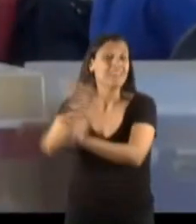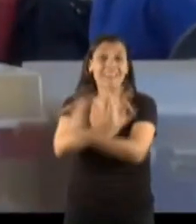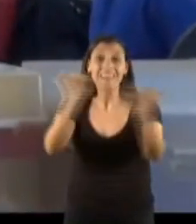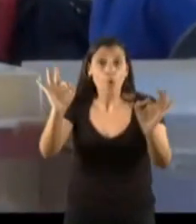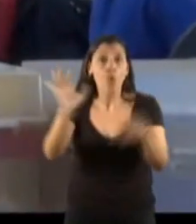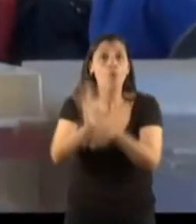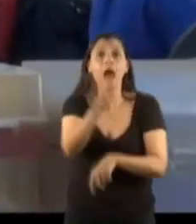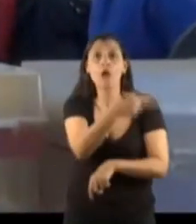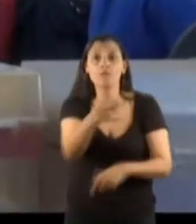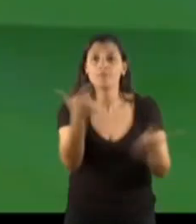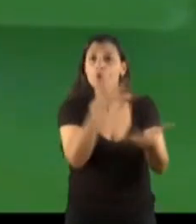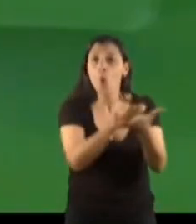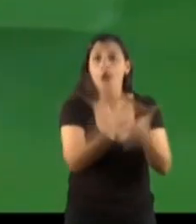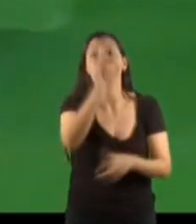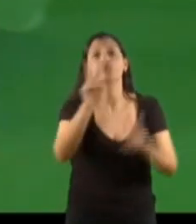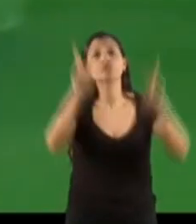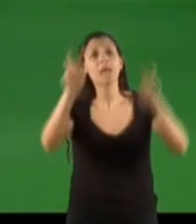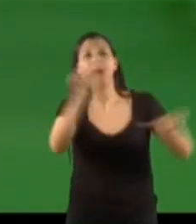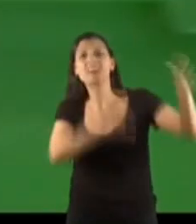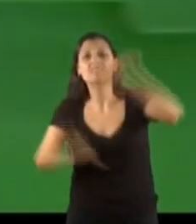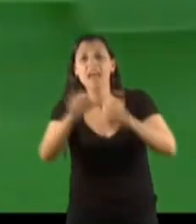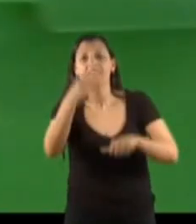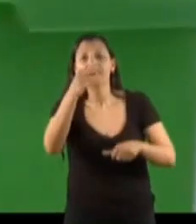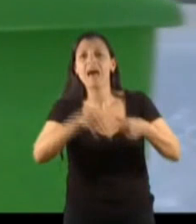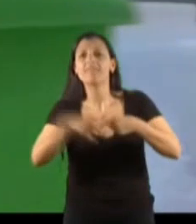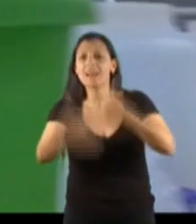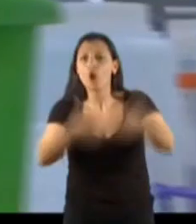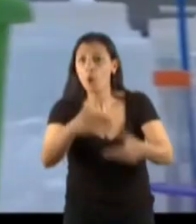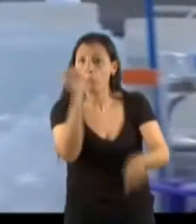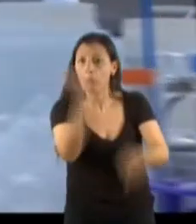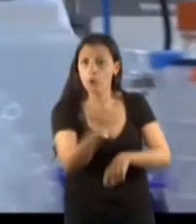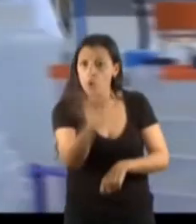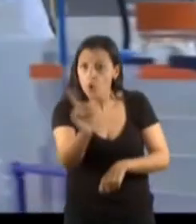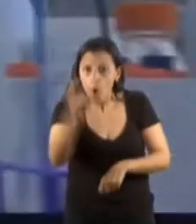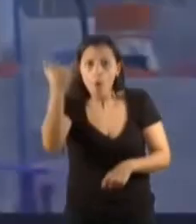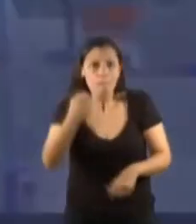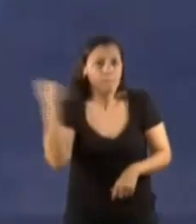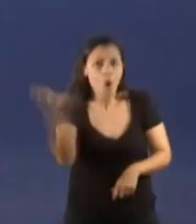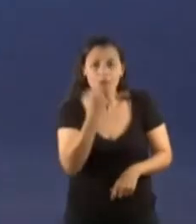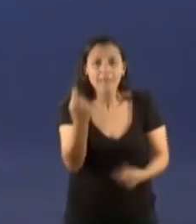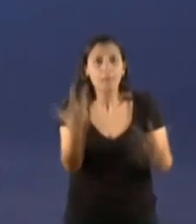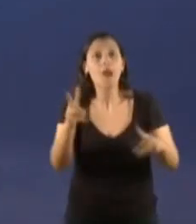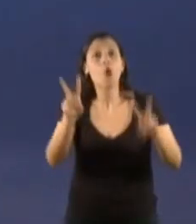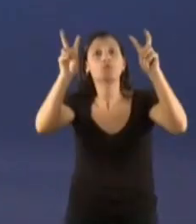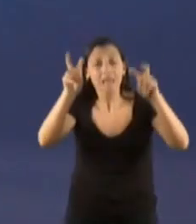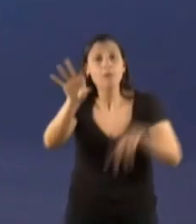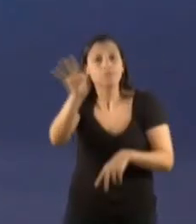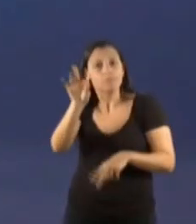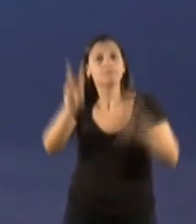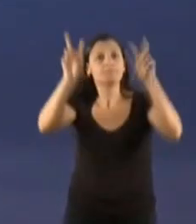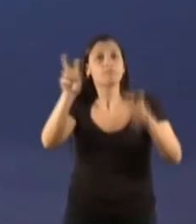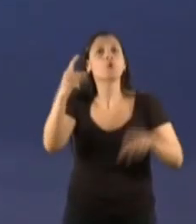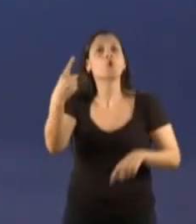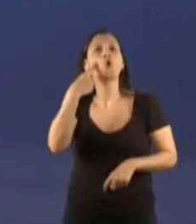el tema de la ciencia de la tecnología en ninguna en ninguna Cumbre estuvo ausente el tema del conocimiento